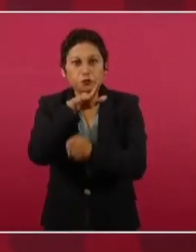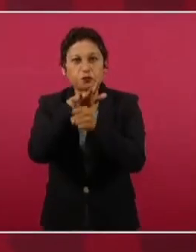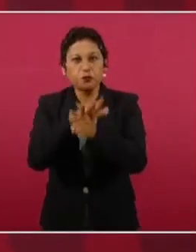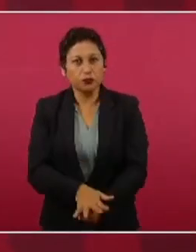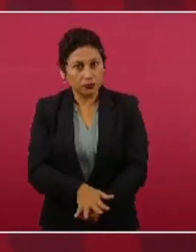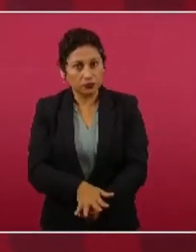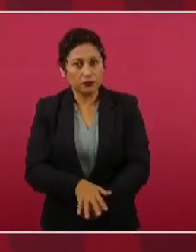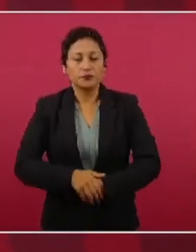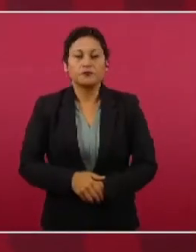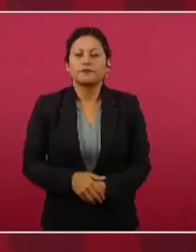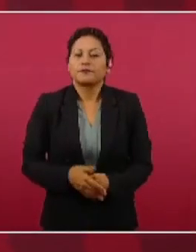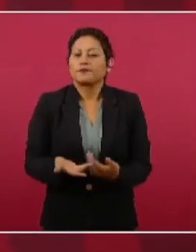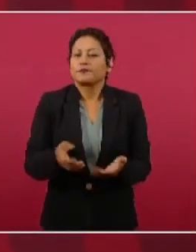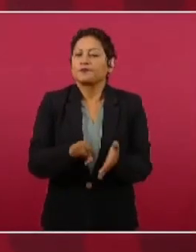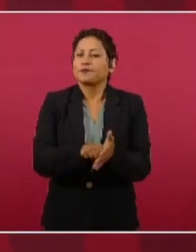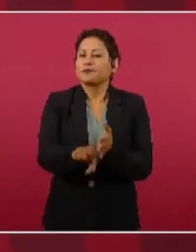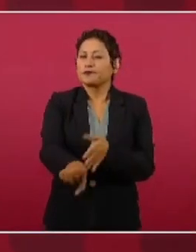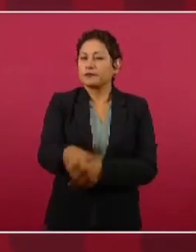mucha